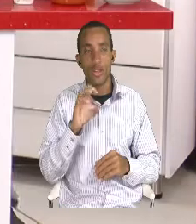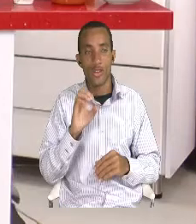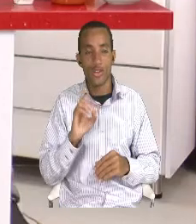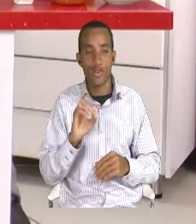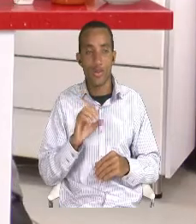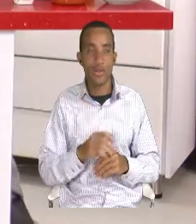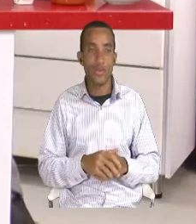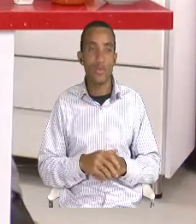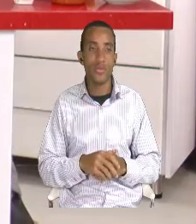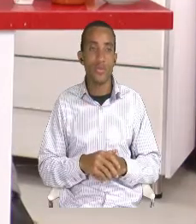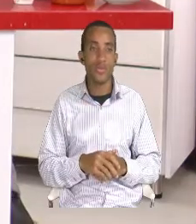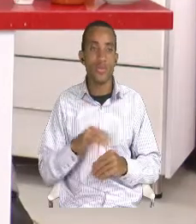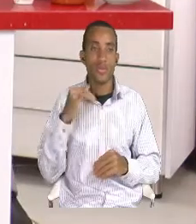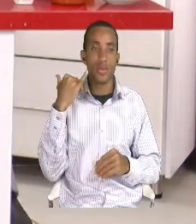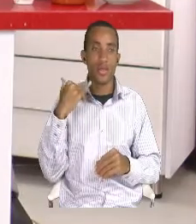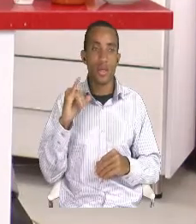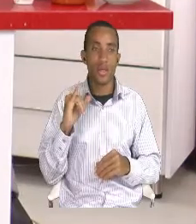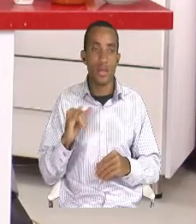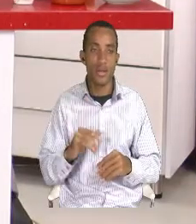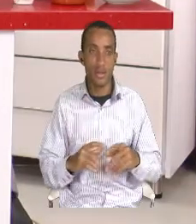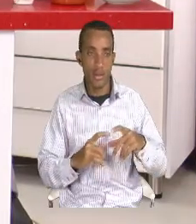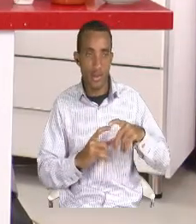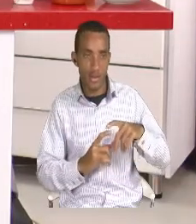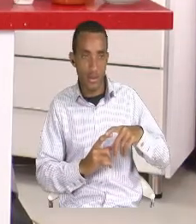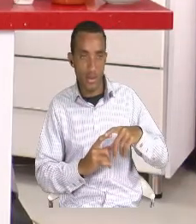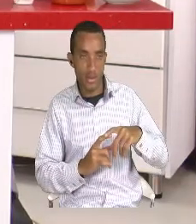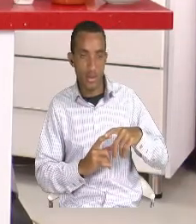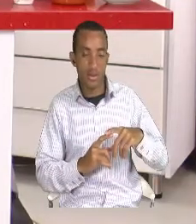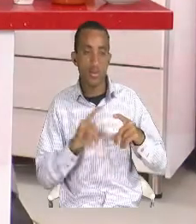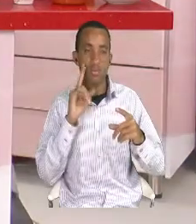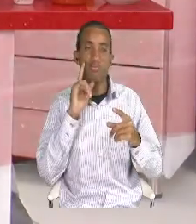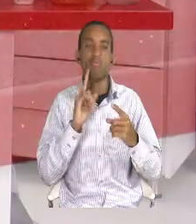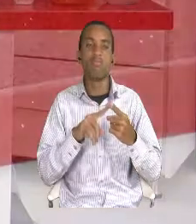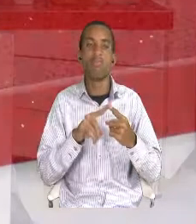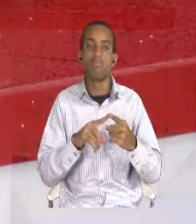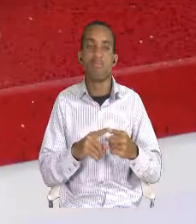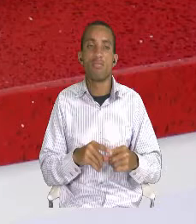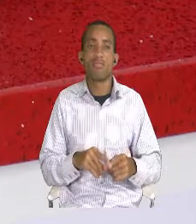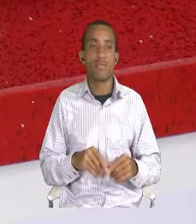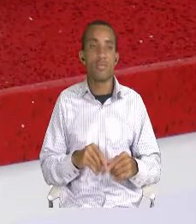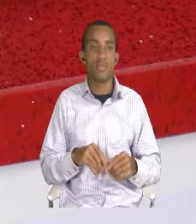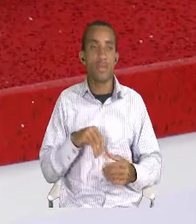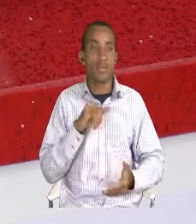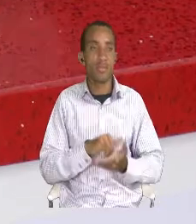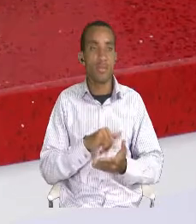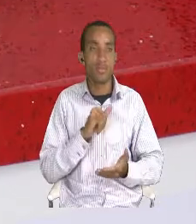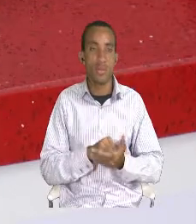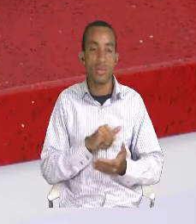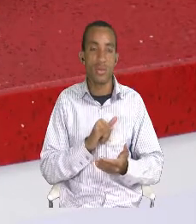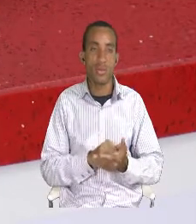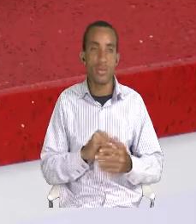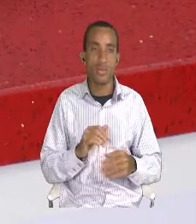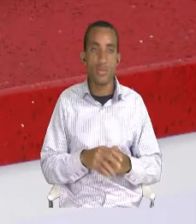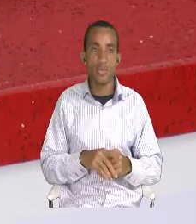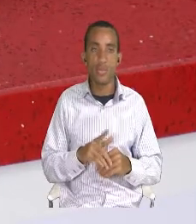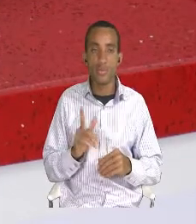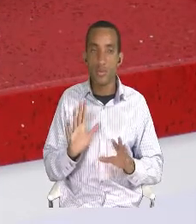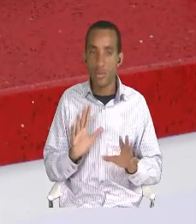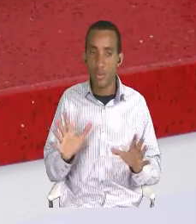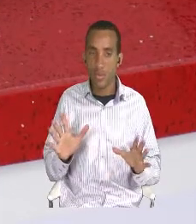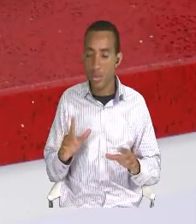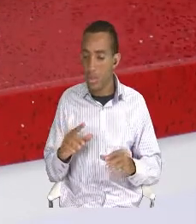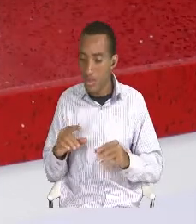Ya tiene este albardado. La idea es que con este... haga el mismo proceso. Sí. Acá tenemos la tocineta. Ah,